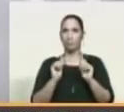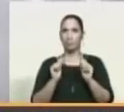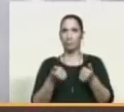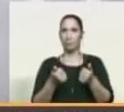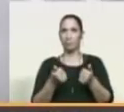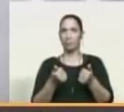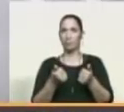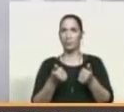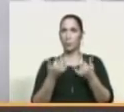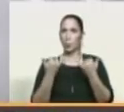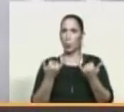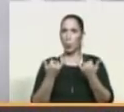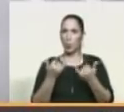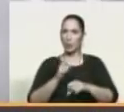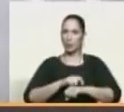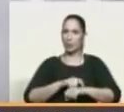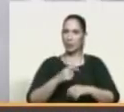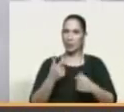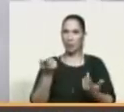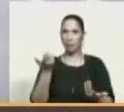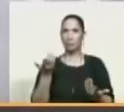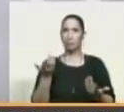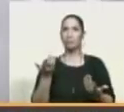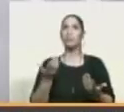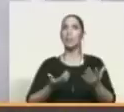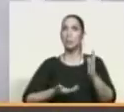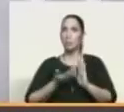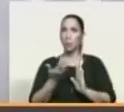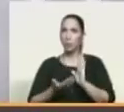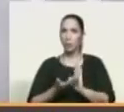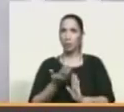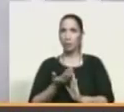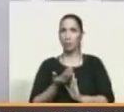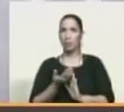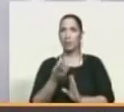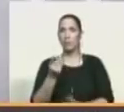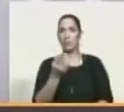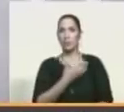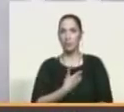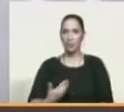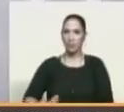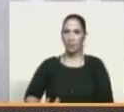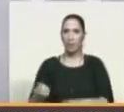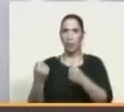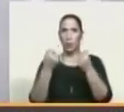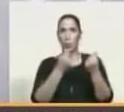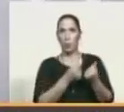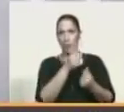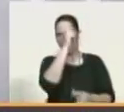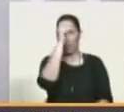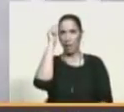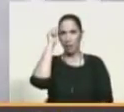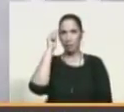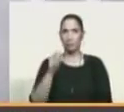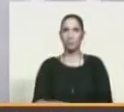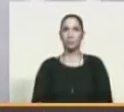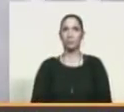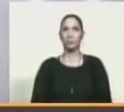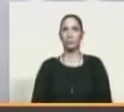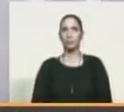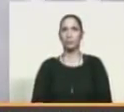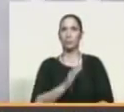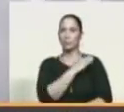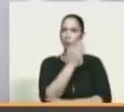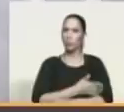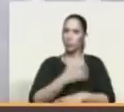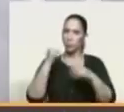en vigencia. Tiene dos aspectos fundamentales. Yo lo presentaba el vicepresidente del área económica, Tarek El Aissami, en torno a lo que es el fortalecimiento también de